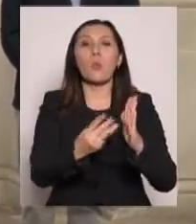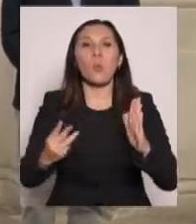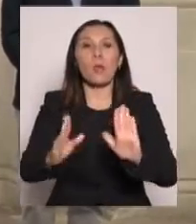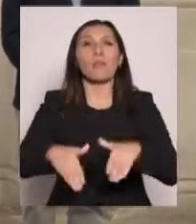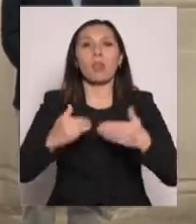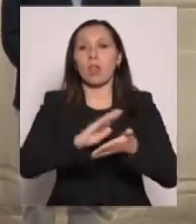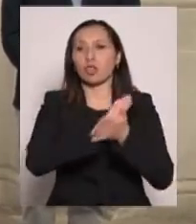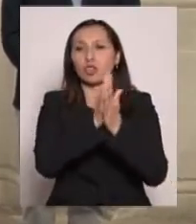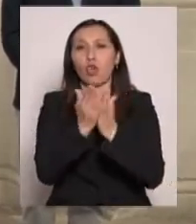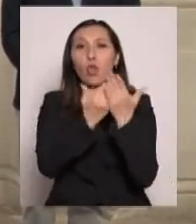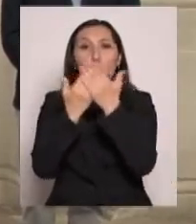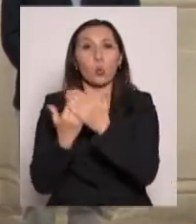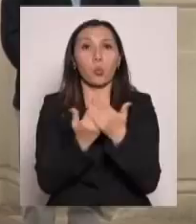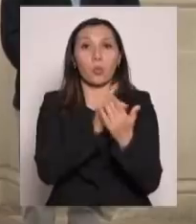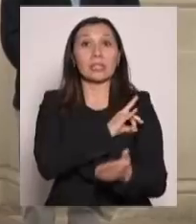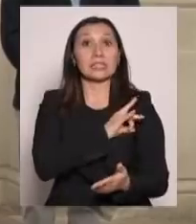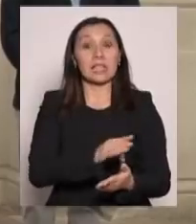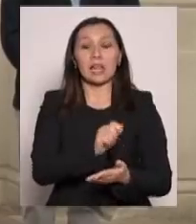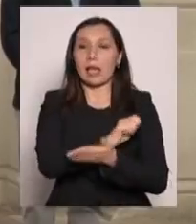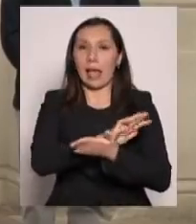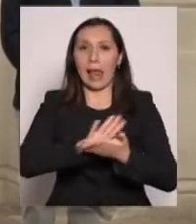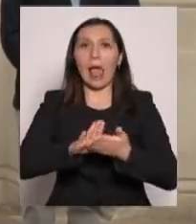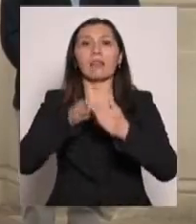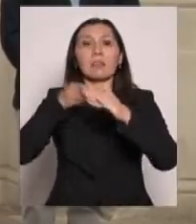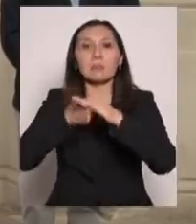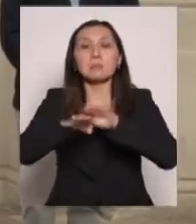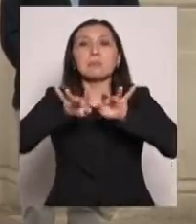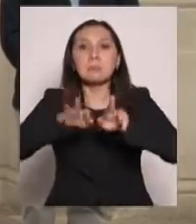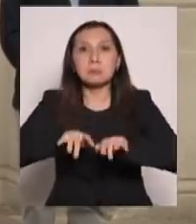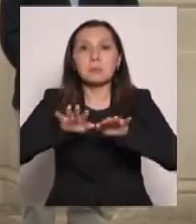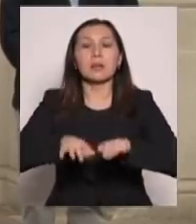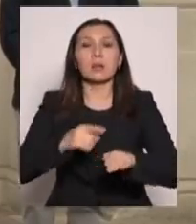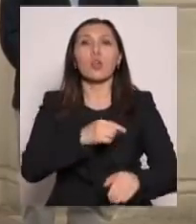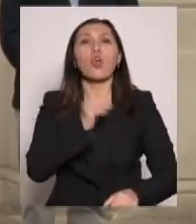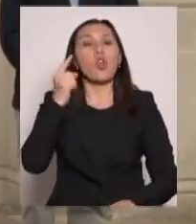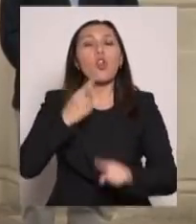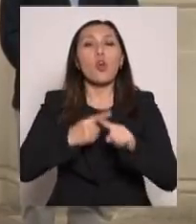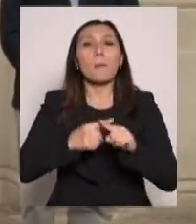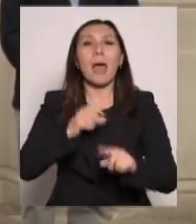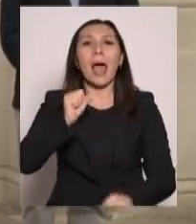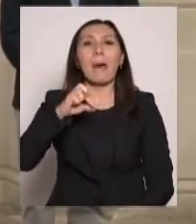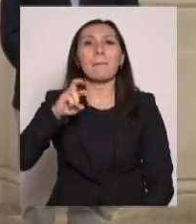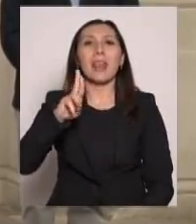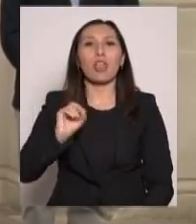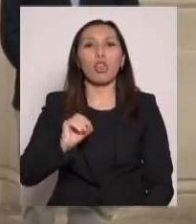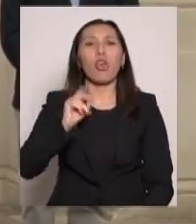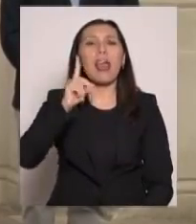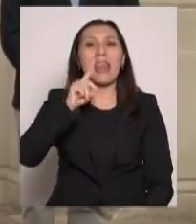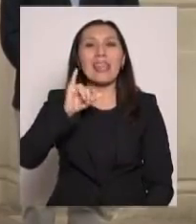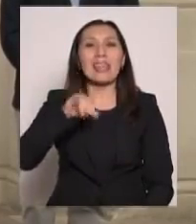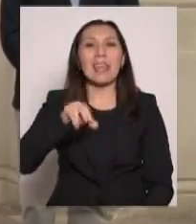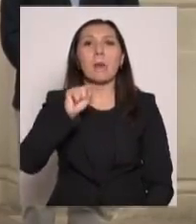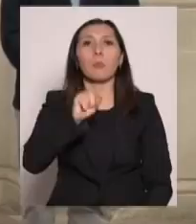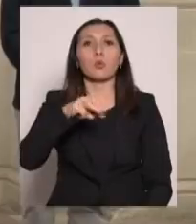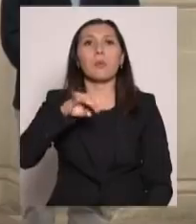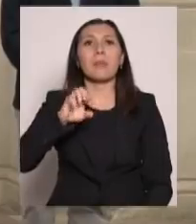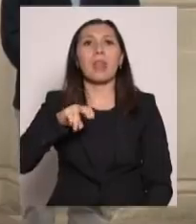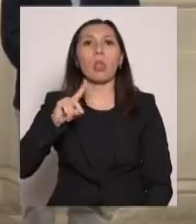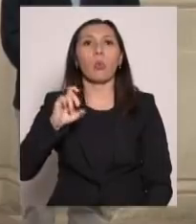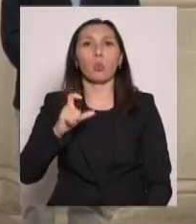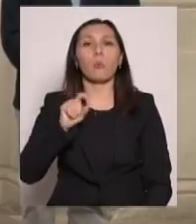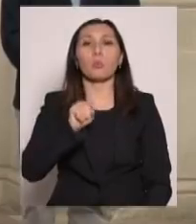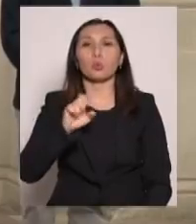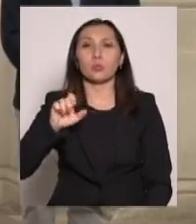de todos los estudiantes chilenos el ministerio de educación que se llama aprendo en línea punto mineduc punto cl